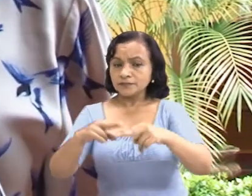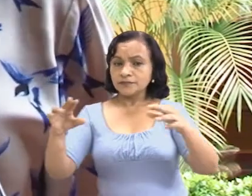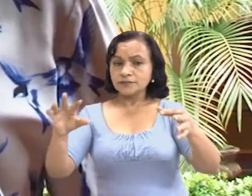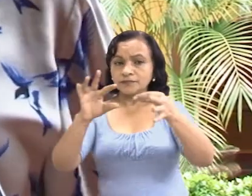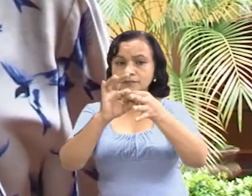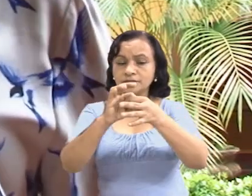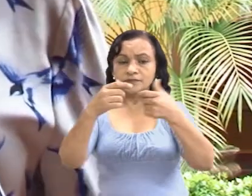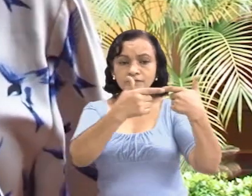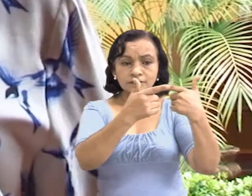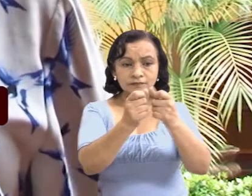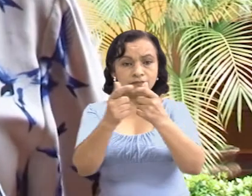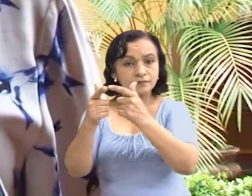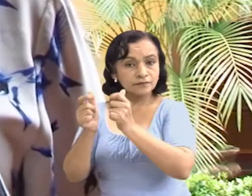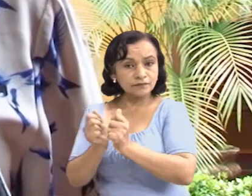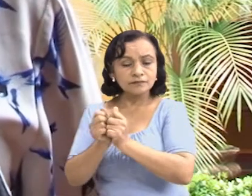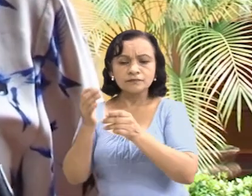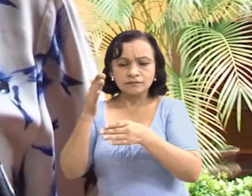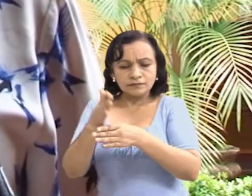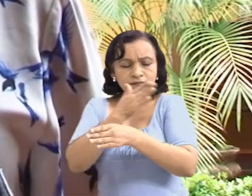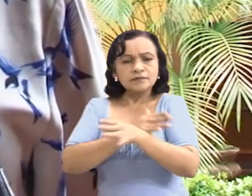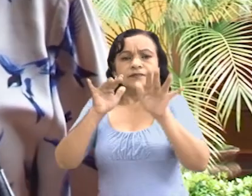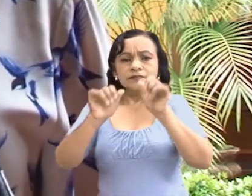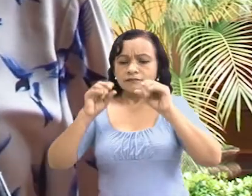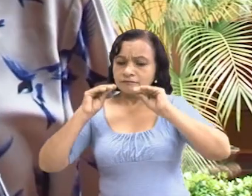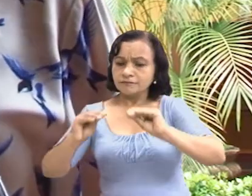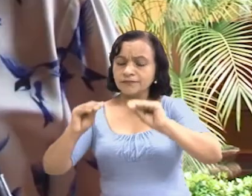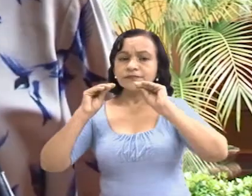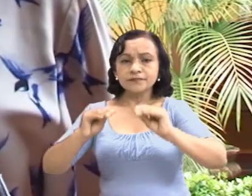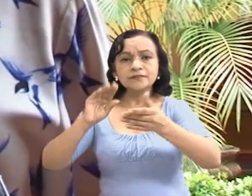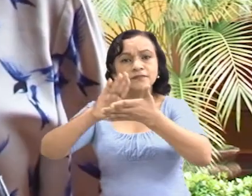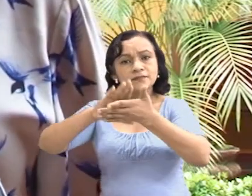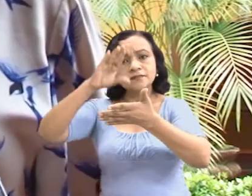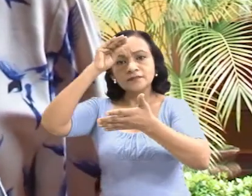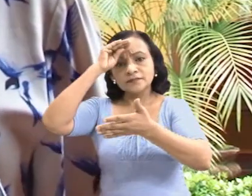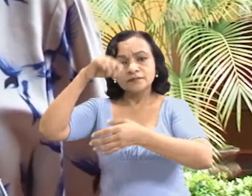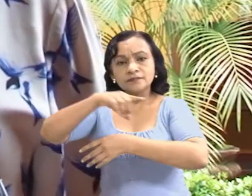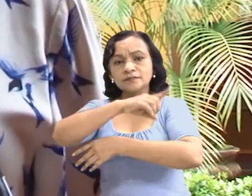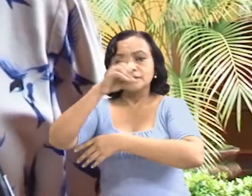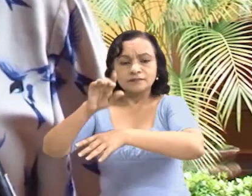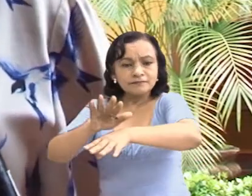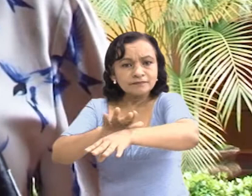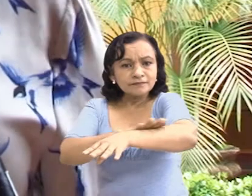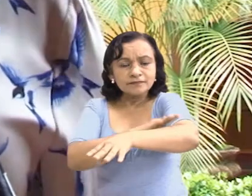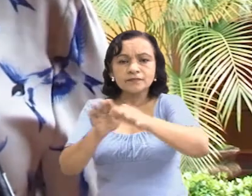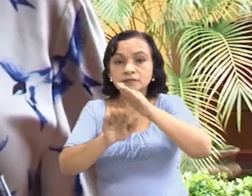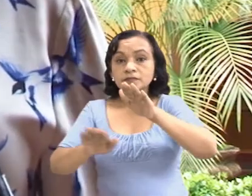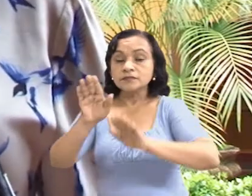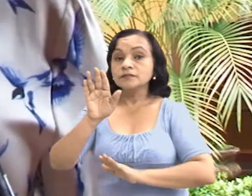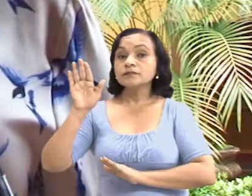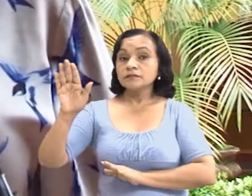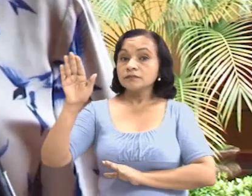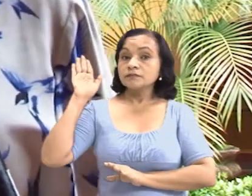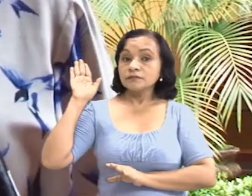que hemos capacitado en los últimos años. Hoy también nos sentimos más comprometidos con nuestro entorno, con